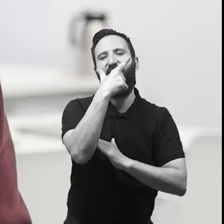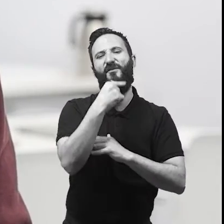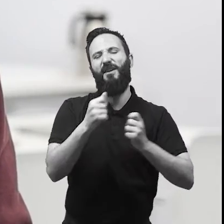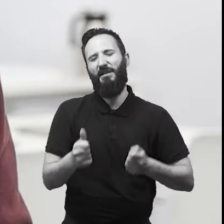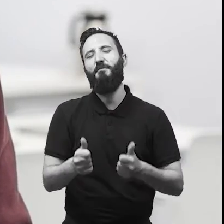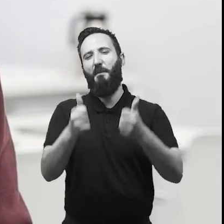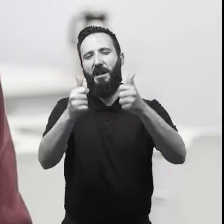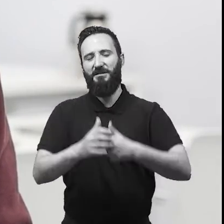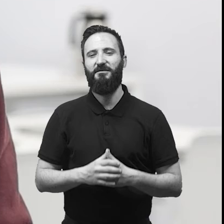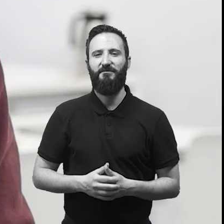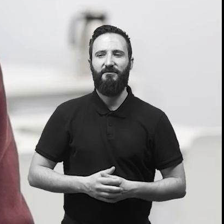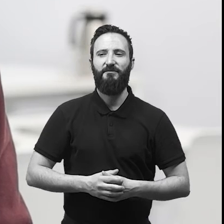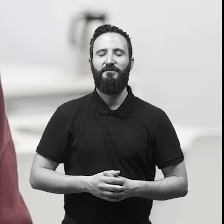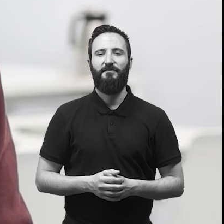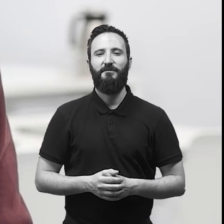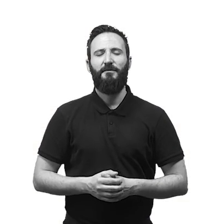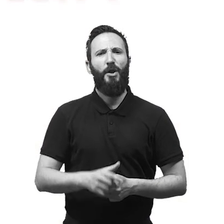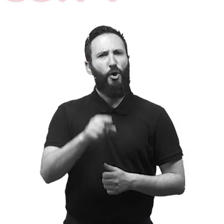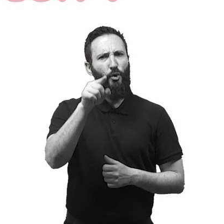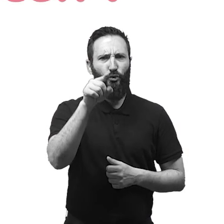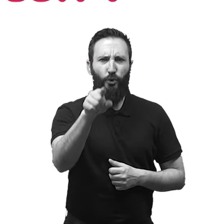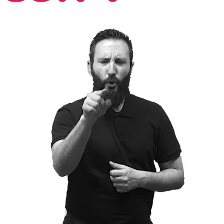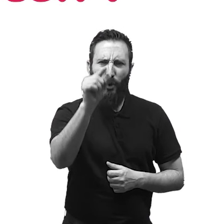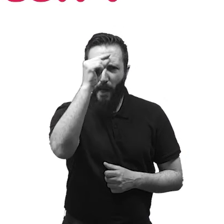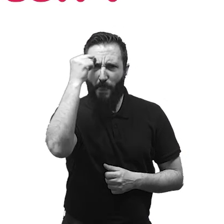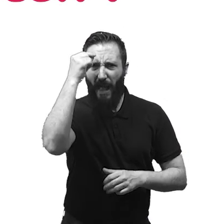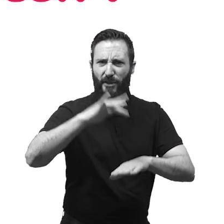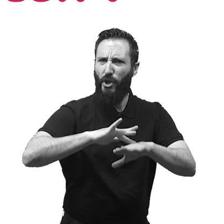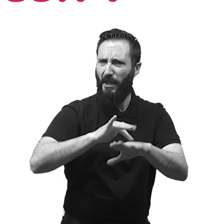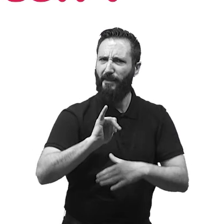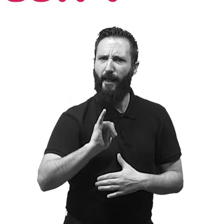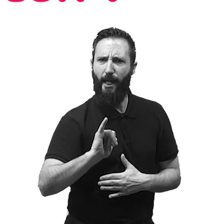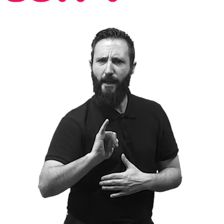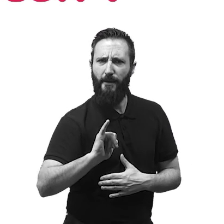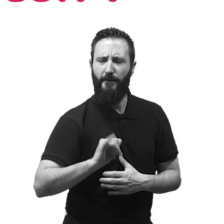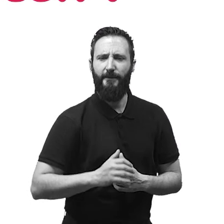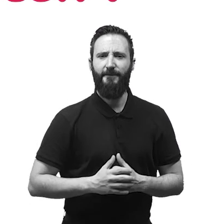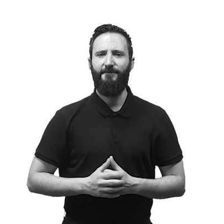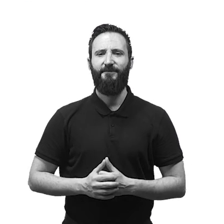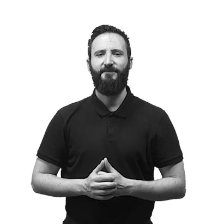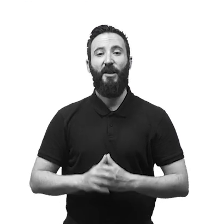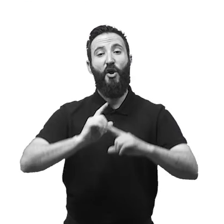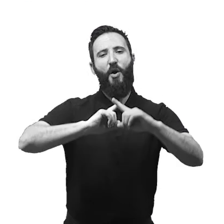a empleo. ¿Y tú, tienes talento digital?